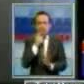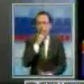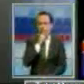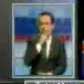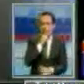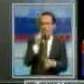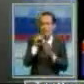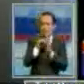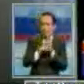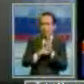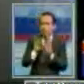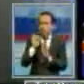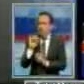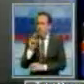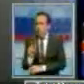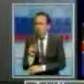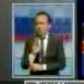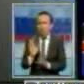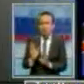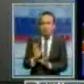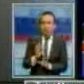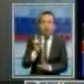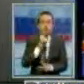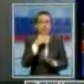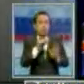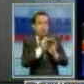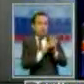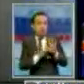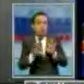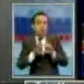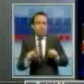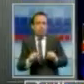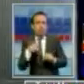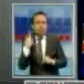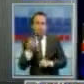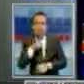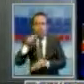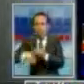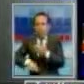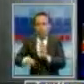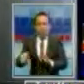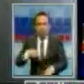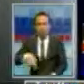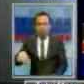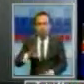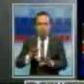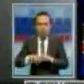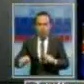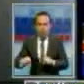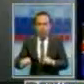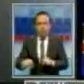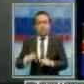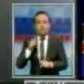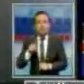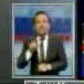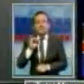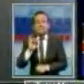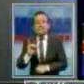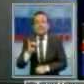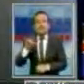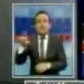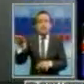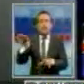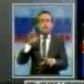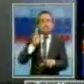si es que el programa les satisface plenamente, imagino. No, el programa ellos están de acuerdo, si lo suscribimos todos. No. Si el punto es que ellos van a decidir si quieren